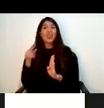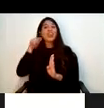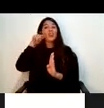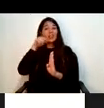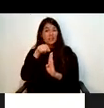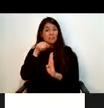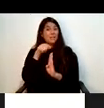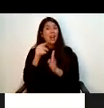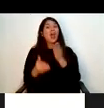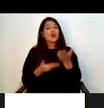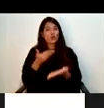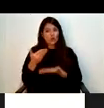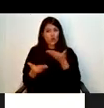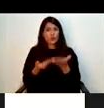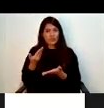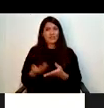vamos